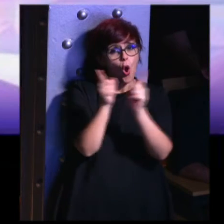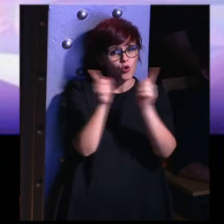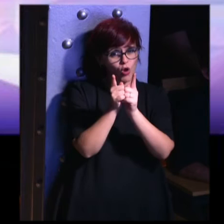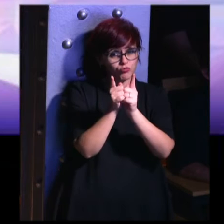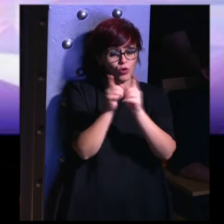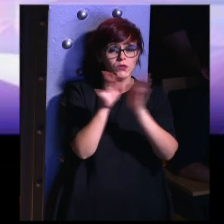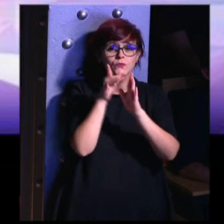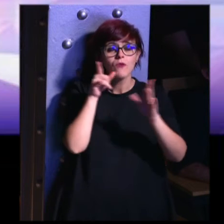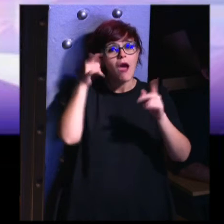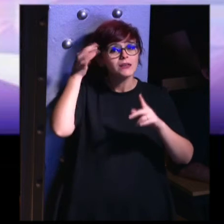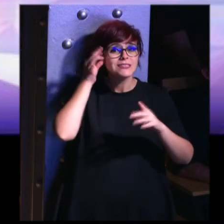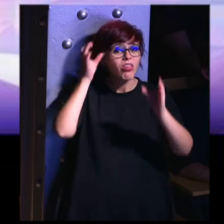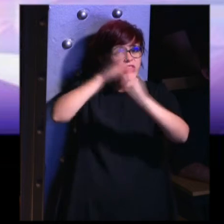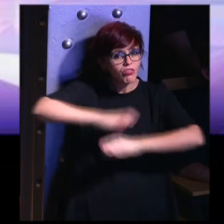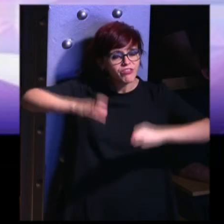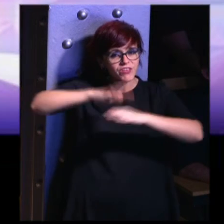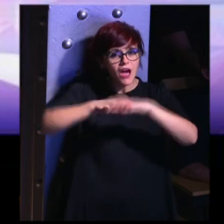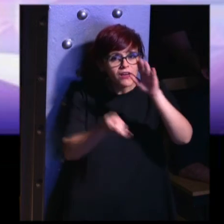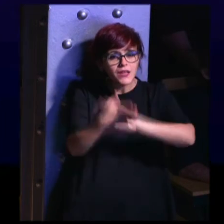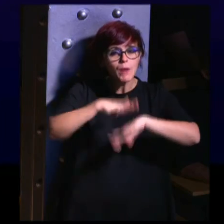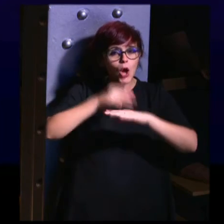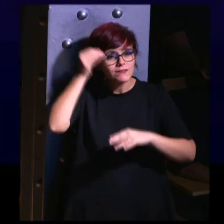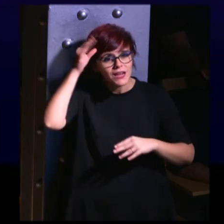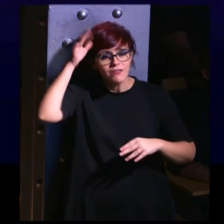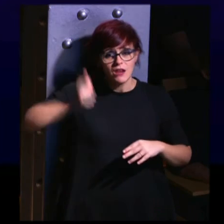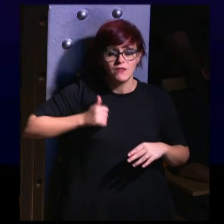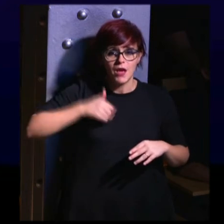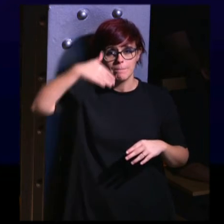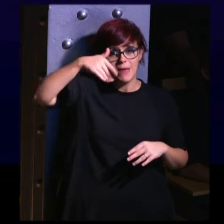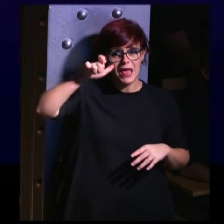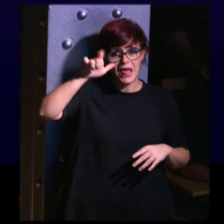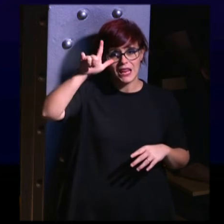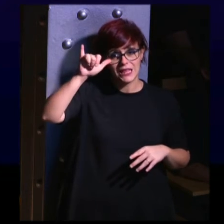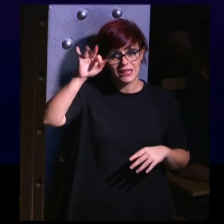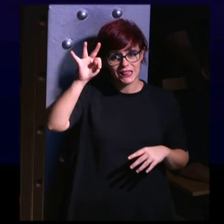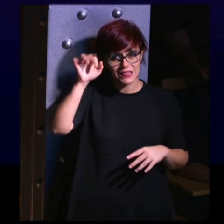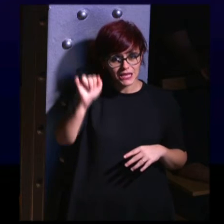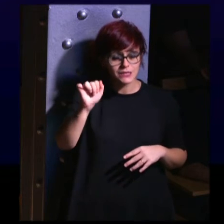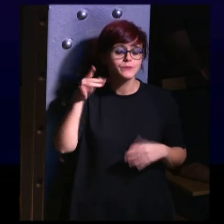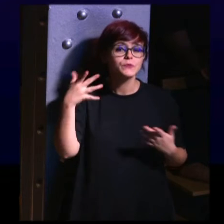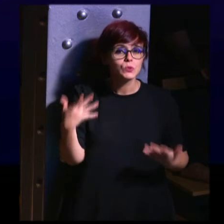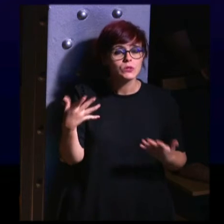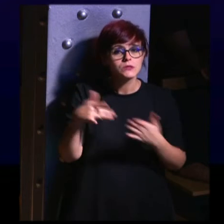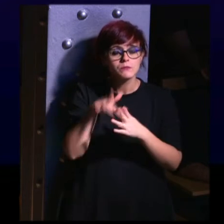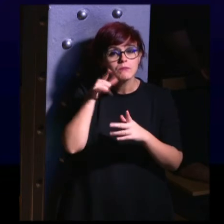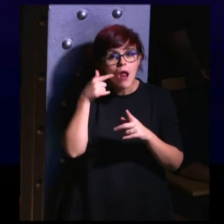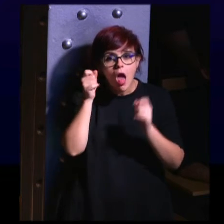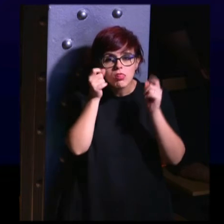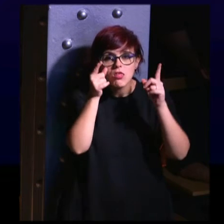una científica que decide crear una inteligencia artificial, que es Melita, para de alguna forma ir a